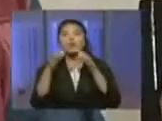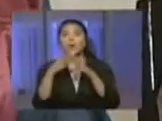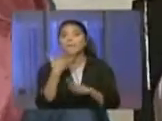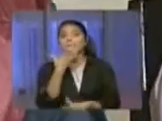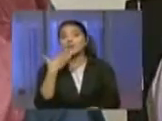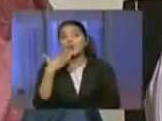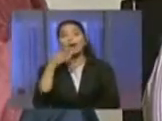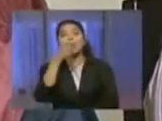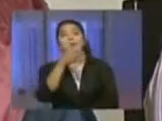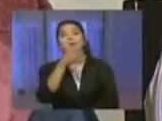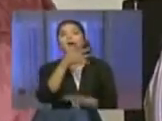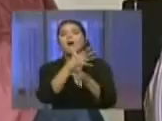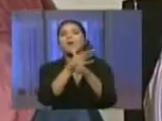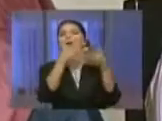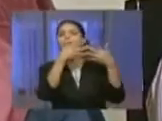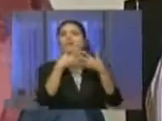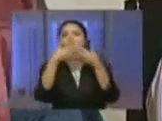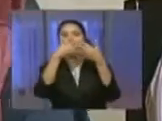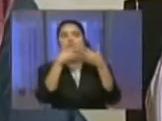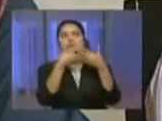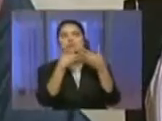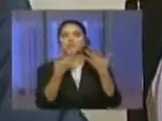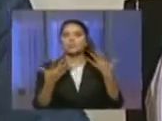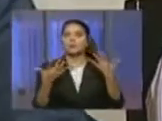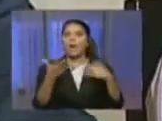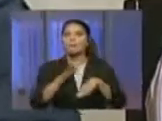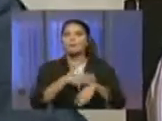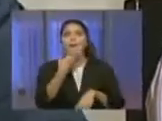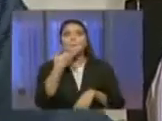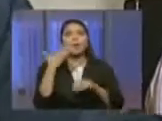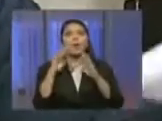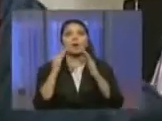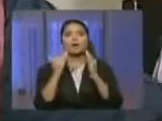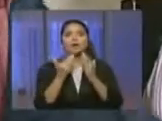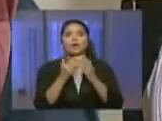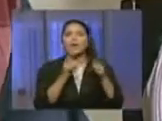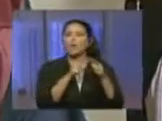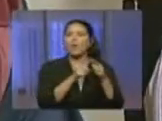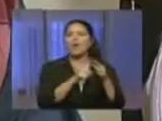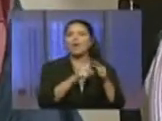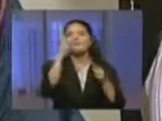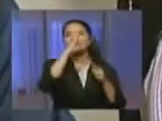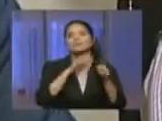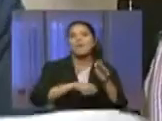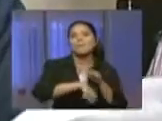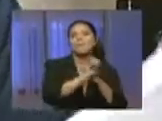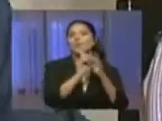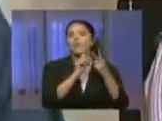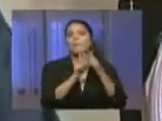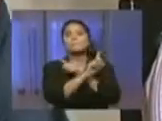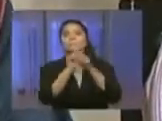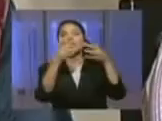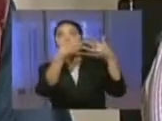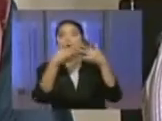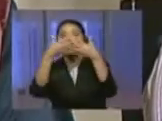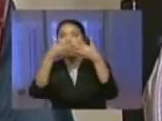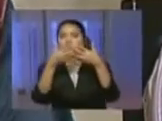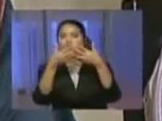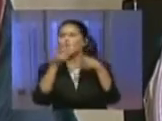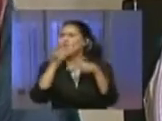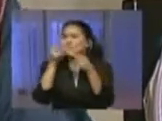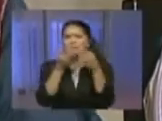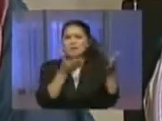Chicago eso una referencia presidente porque los mejores equipos del mundo como Brasil en el fútbol Estados Unidos en el basquet no invitan a nadie